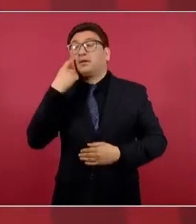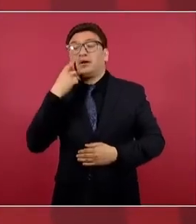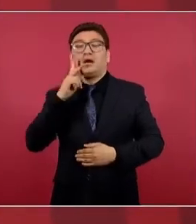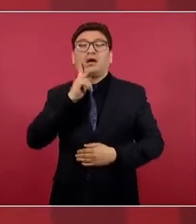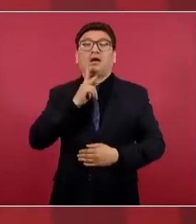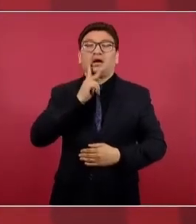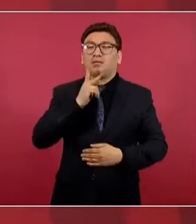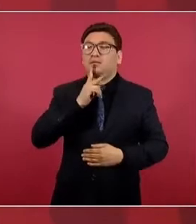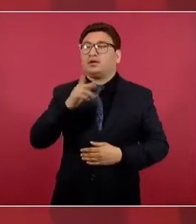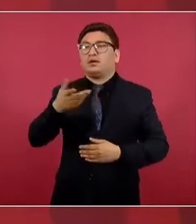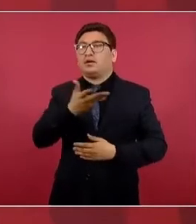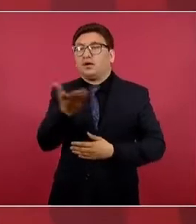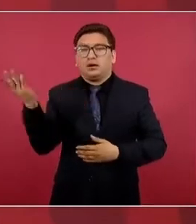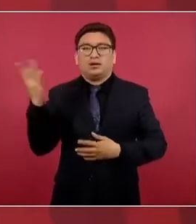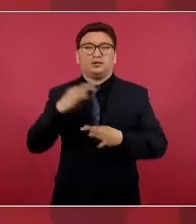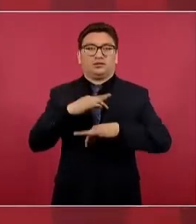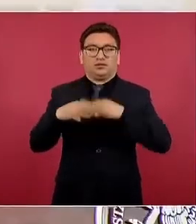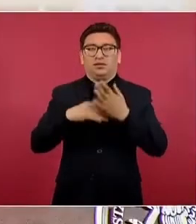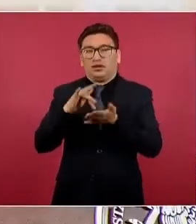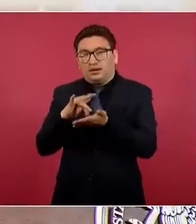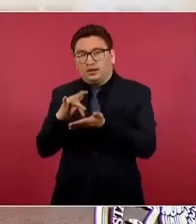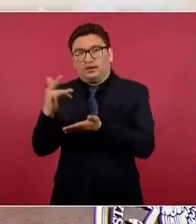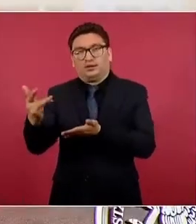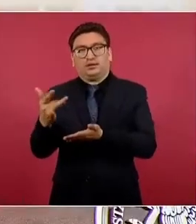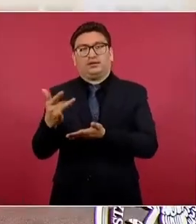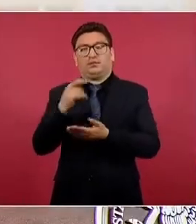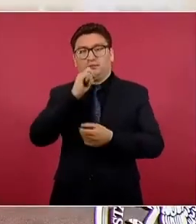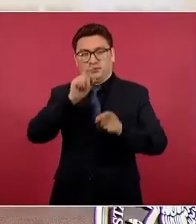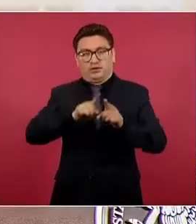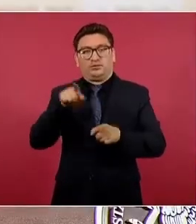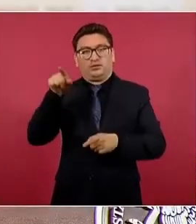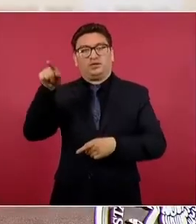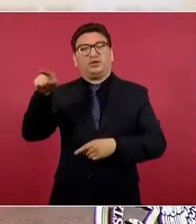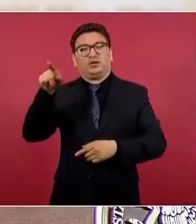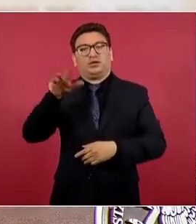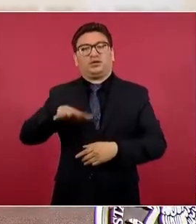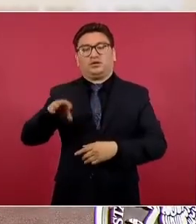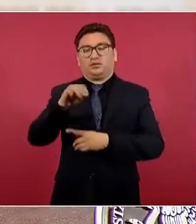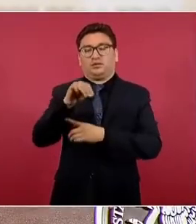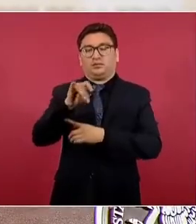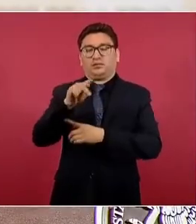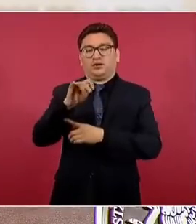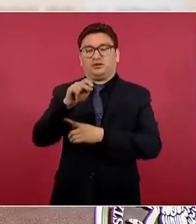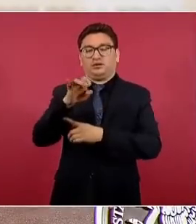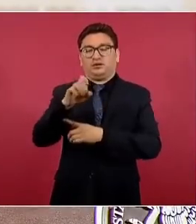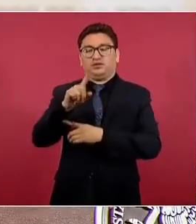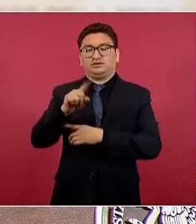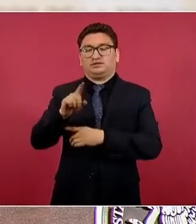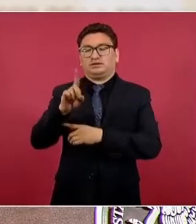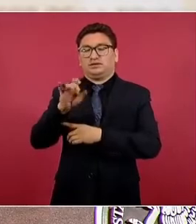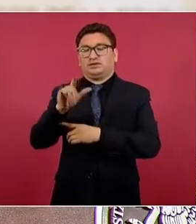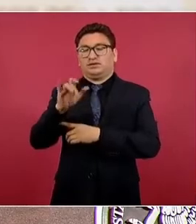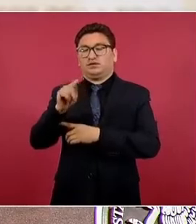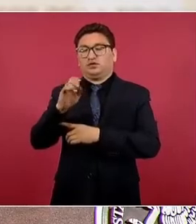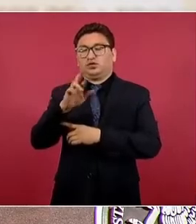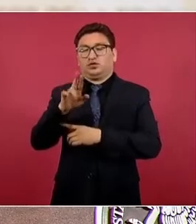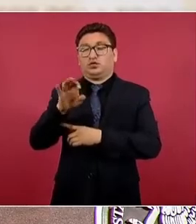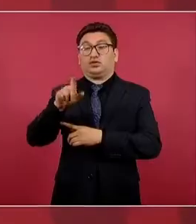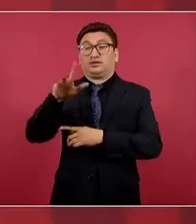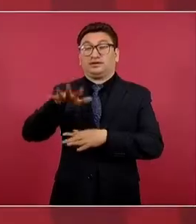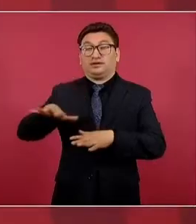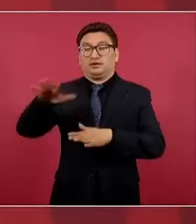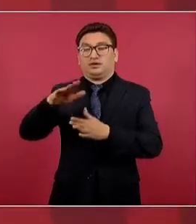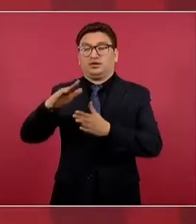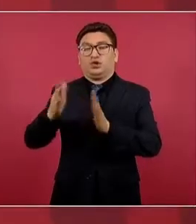para agradecerle también. Ahí por Martínez de la Torre se detuvo